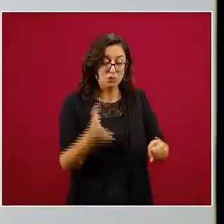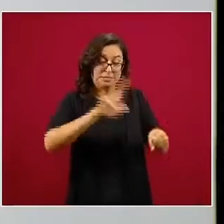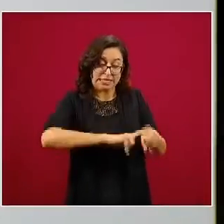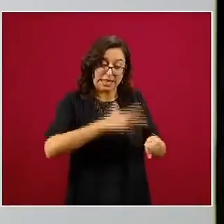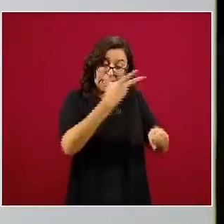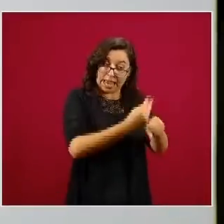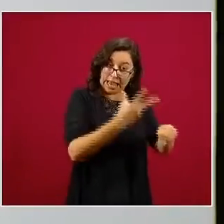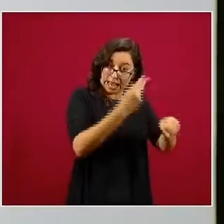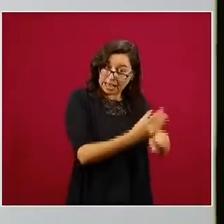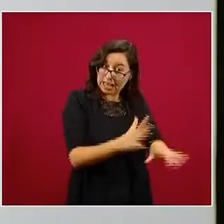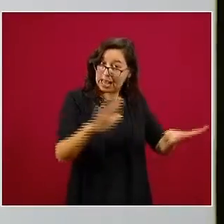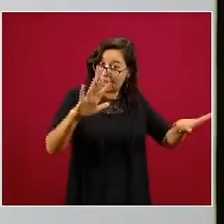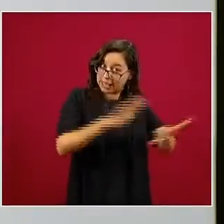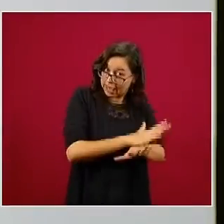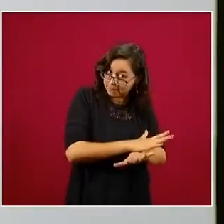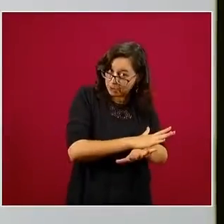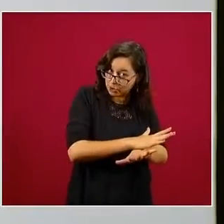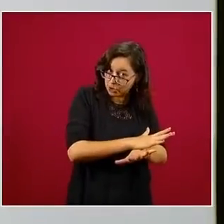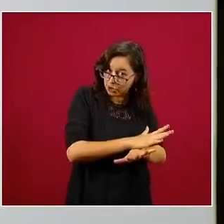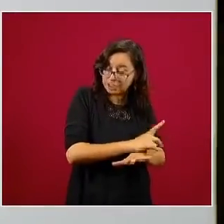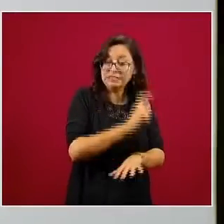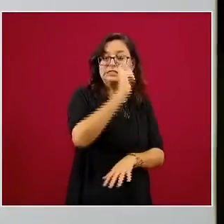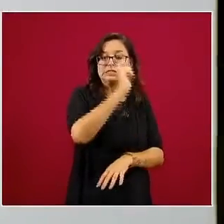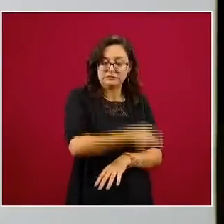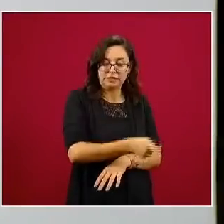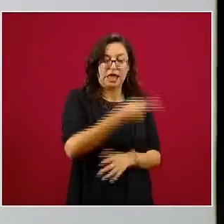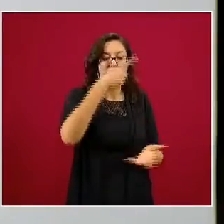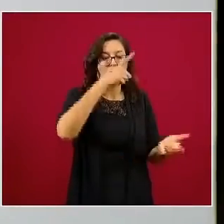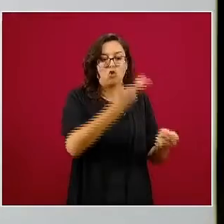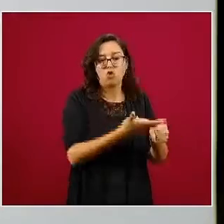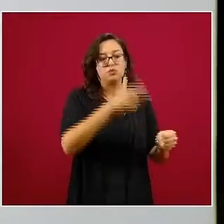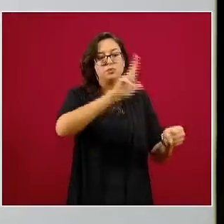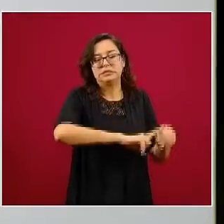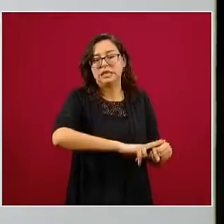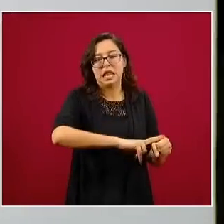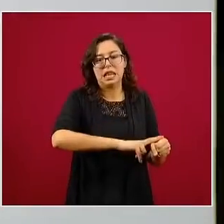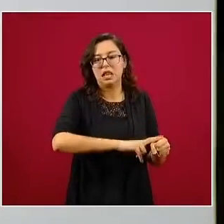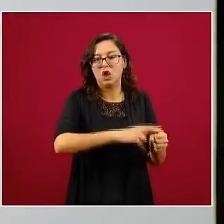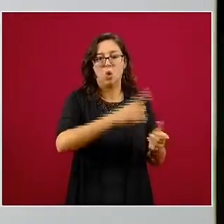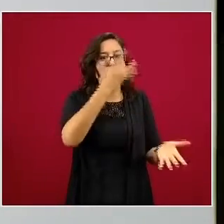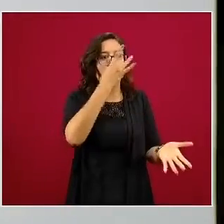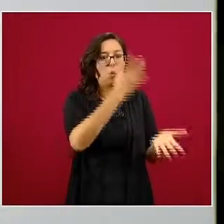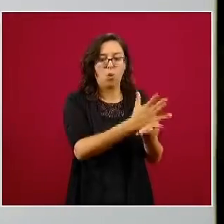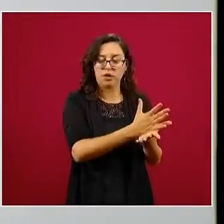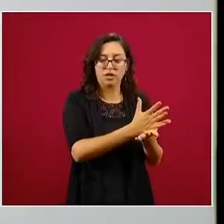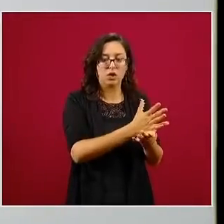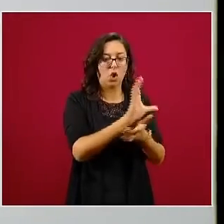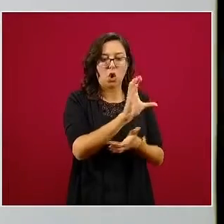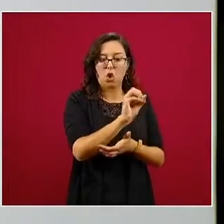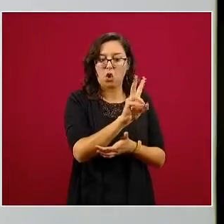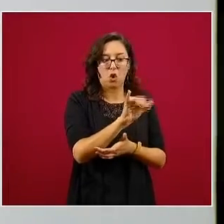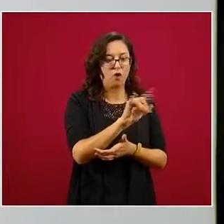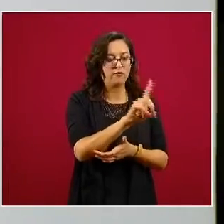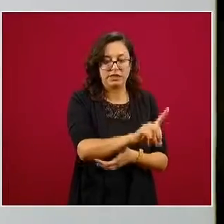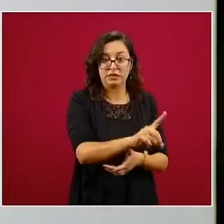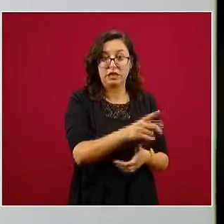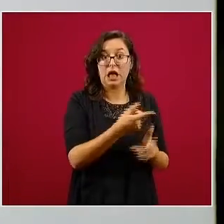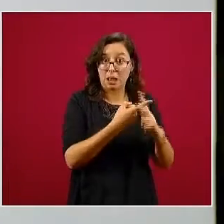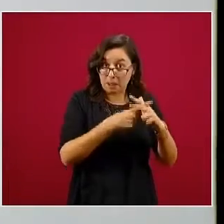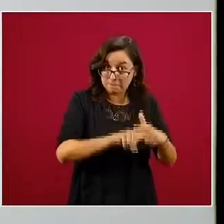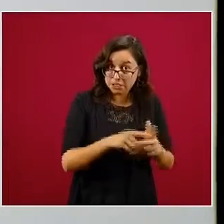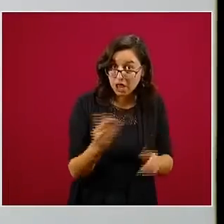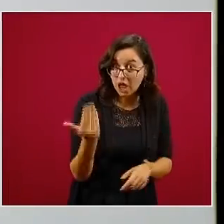Salud, se tienen para atender a esa población? Gracias. Muchas gracias por su pregunta. Sobre las dos primeras, le preciso, porque usted hace una afirmación de